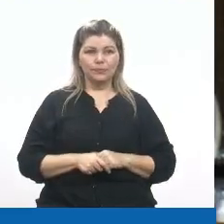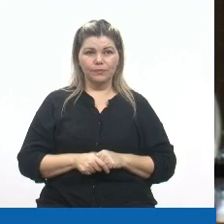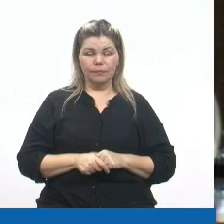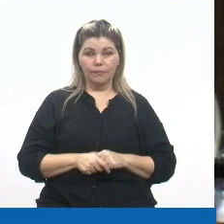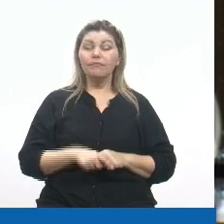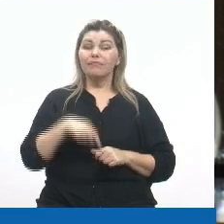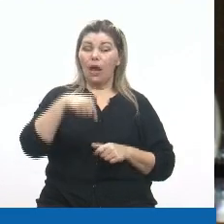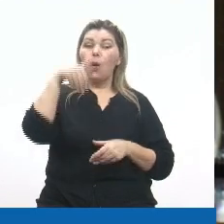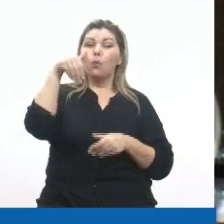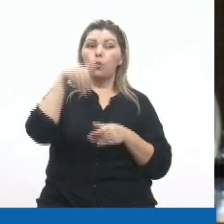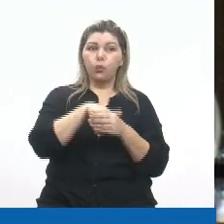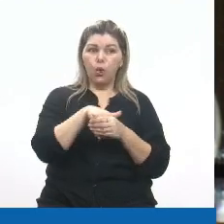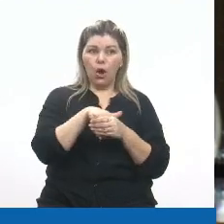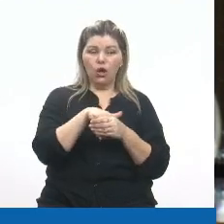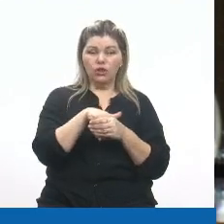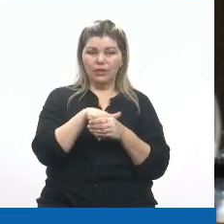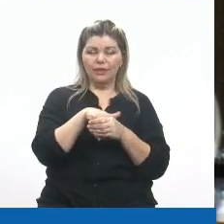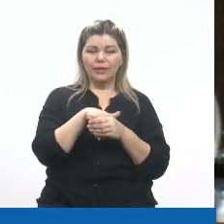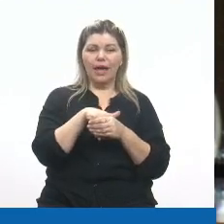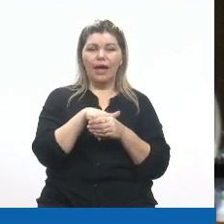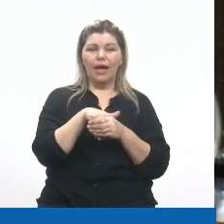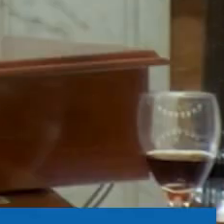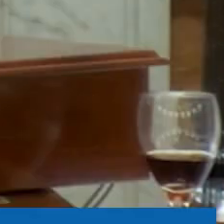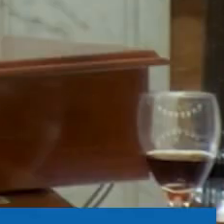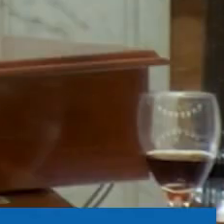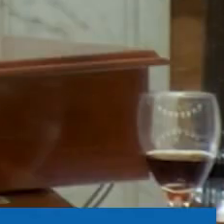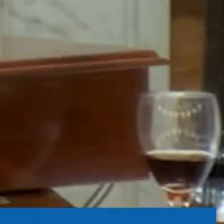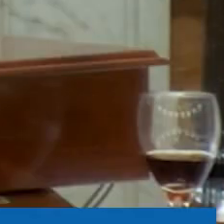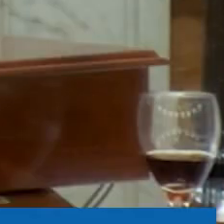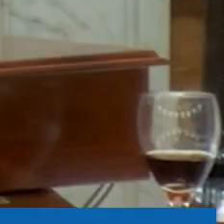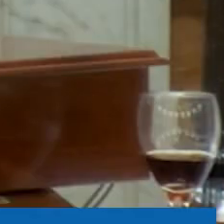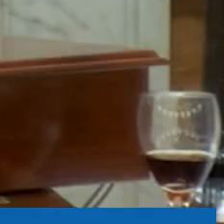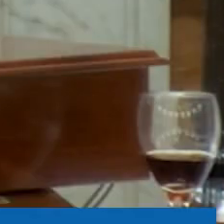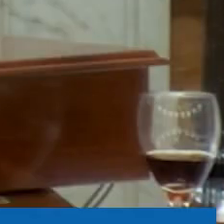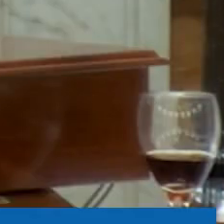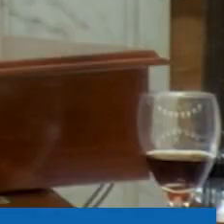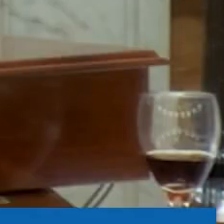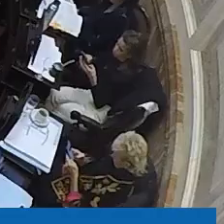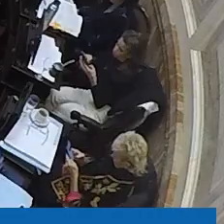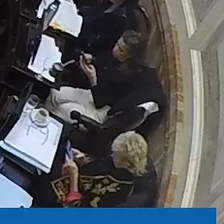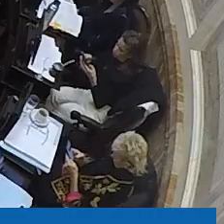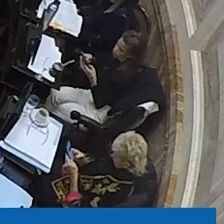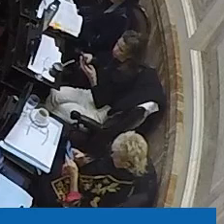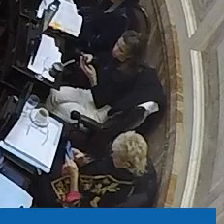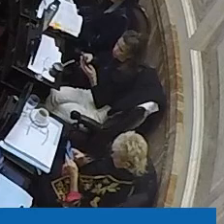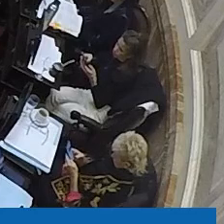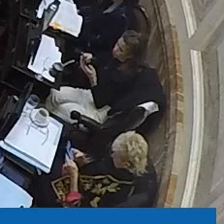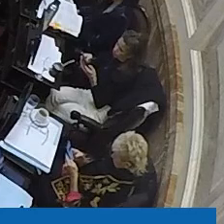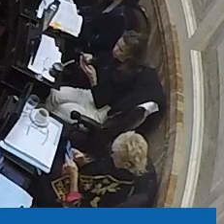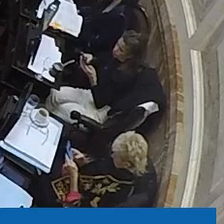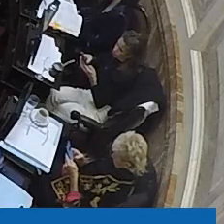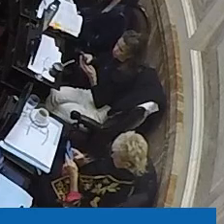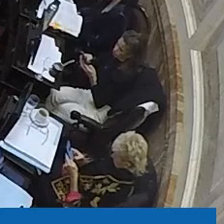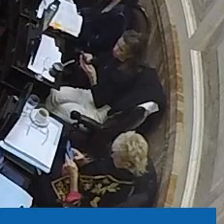Se vota entonces todo el título menos el artículo